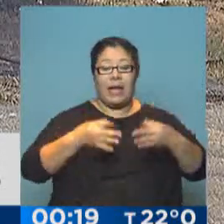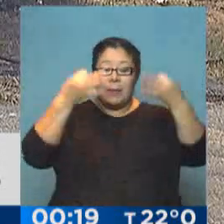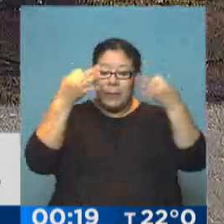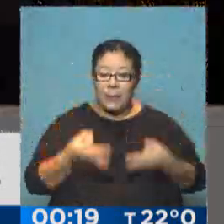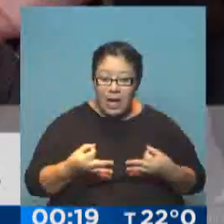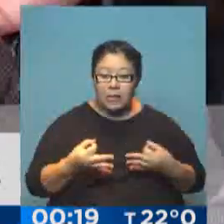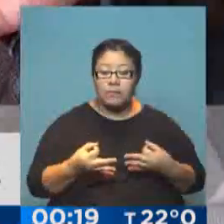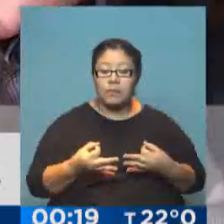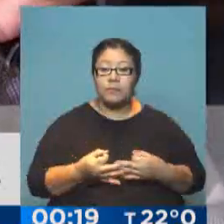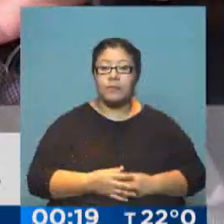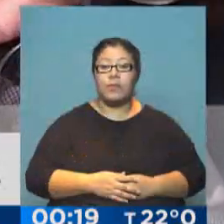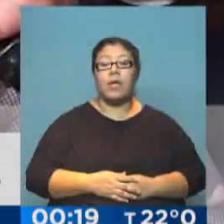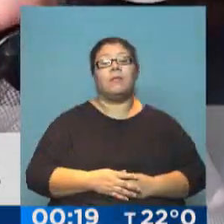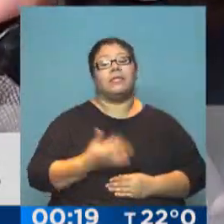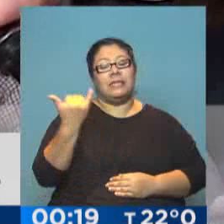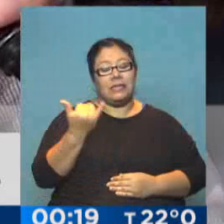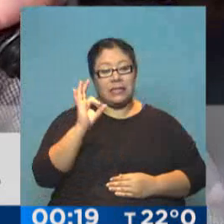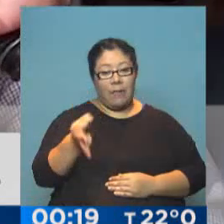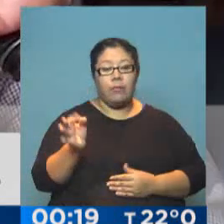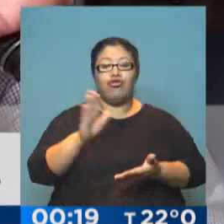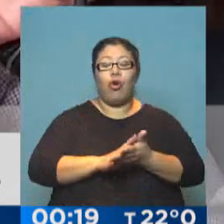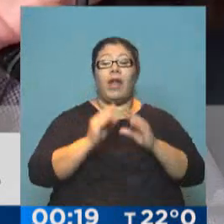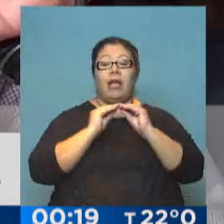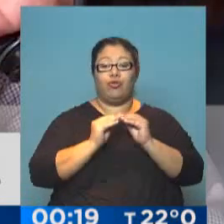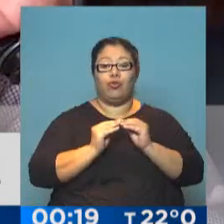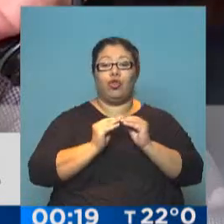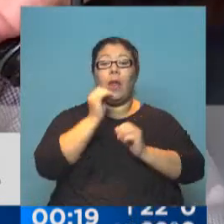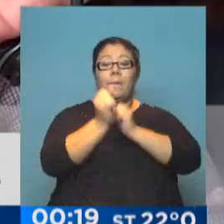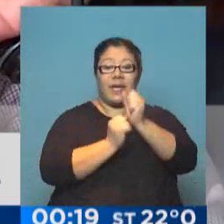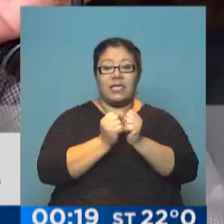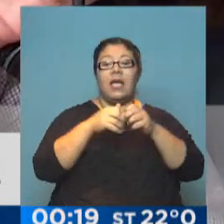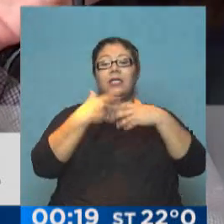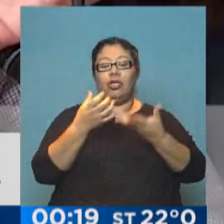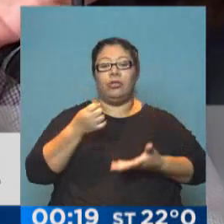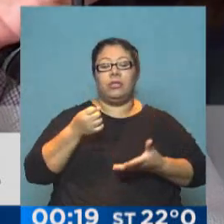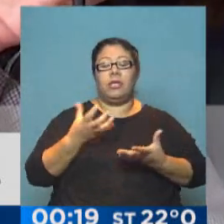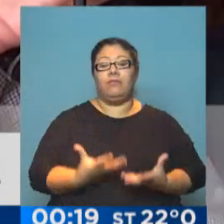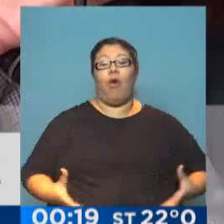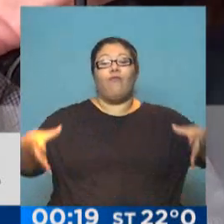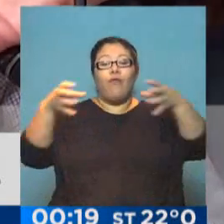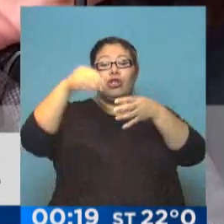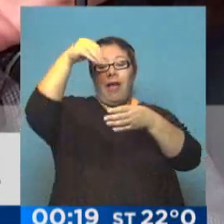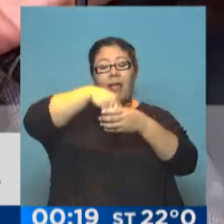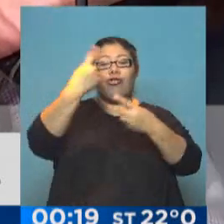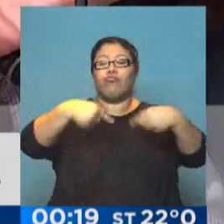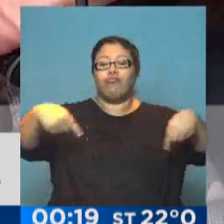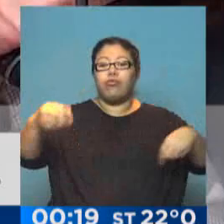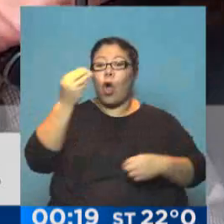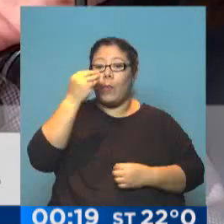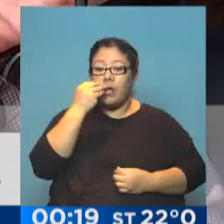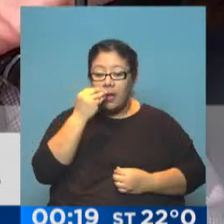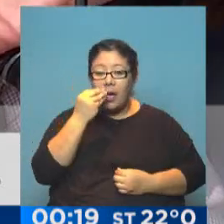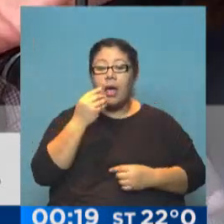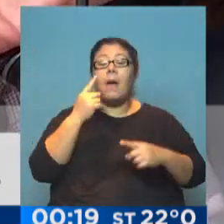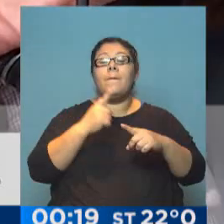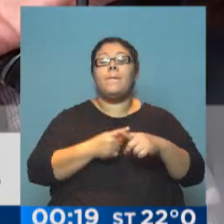posible, entendiendo las dificultades del caso, les va a acercar los bolsones correspondientes para las fiestas. Y digamos, estamos todas